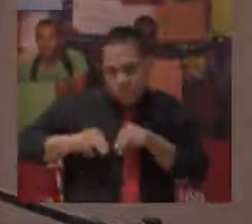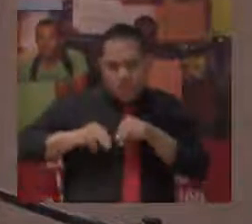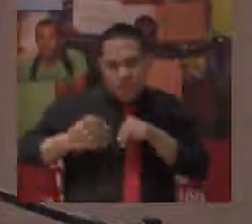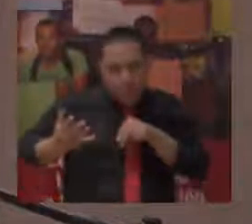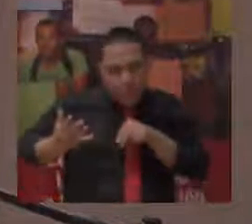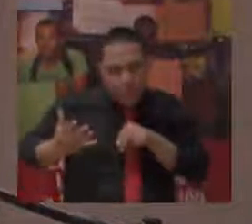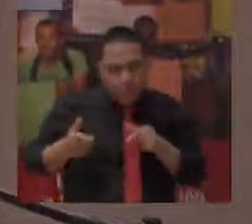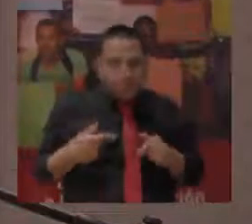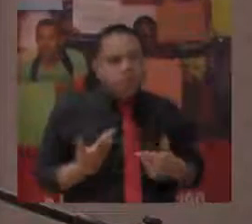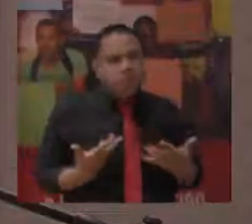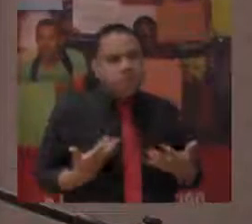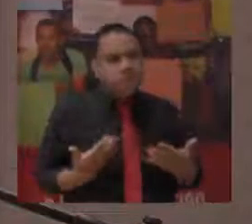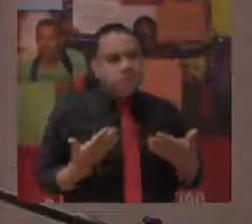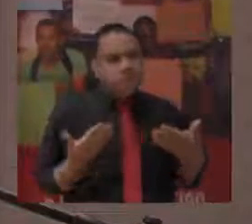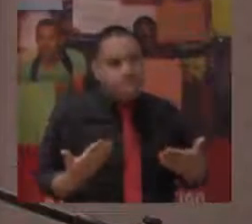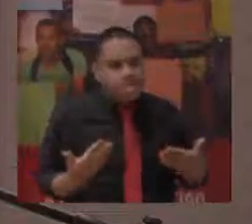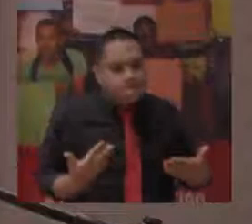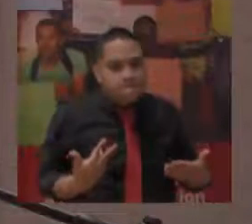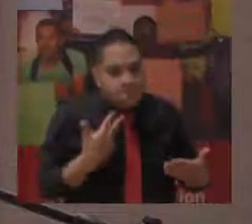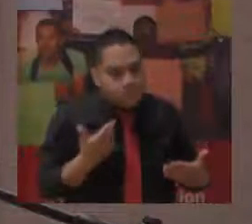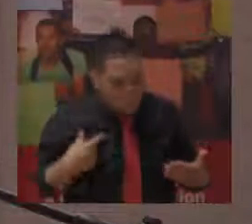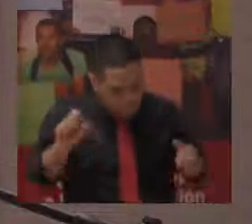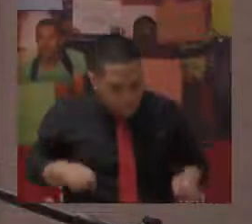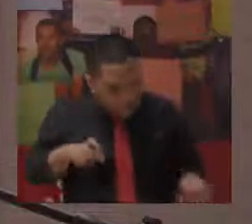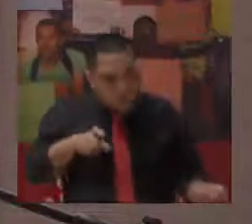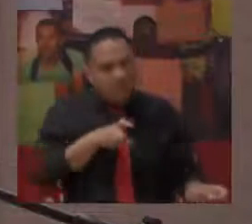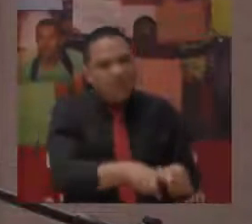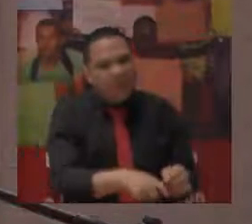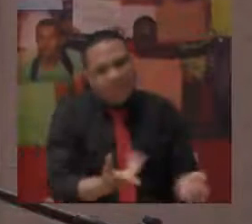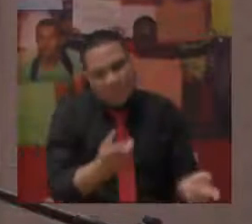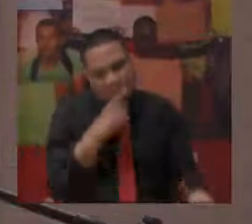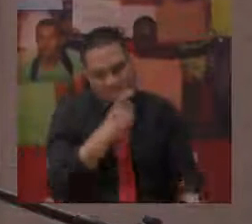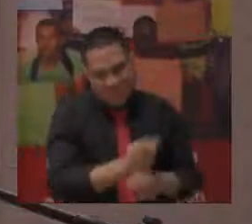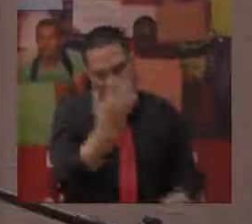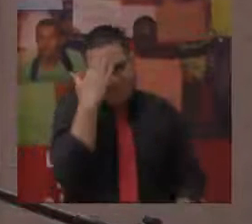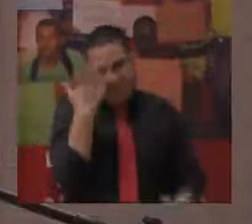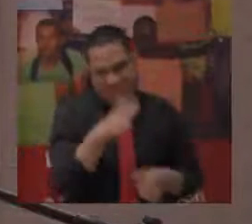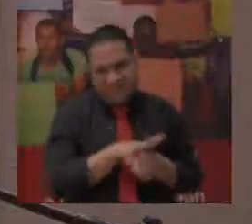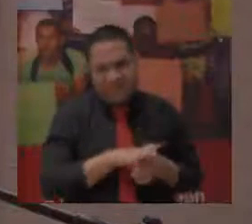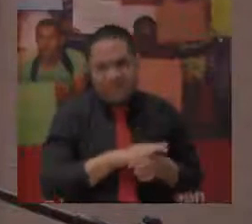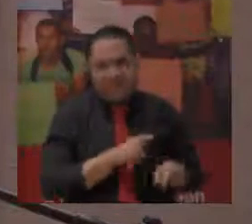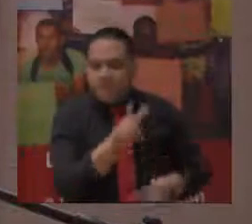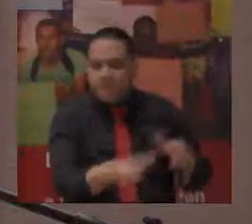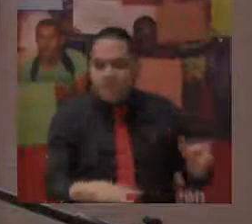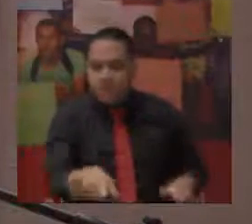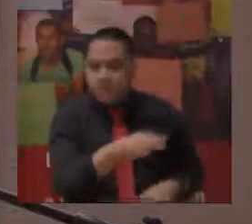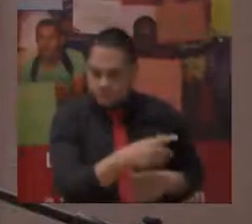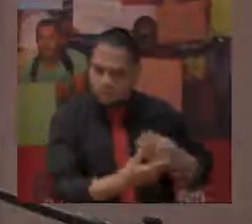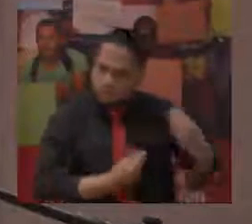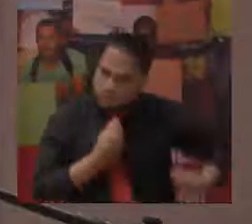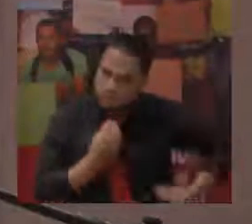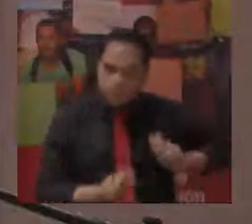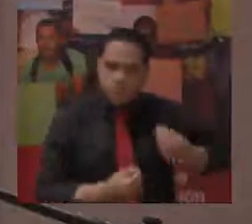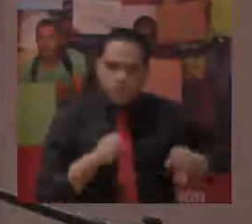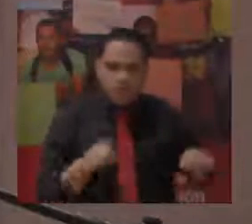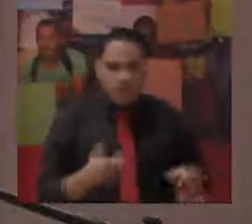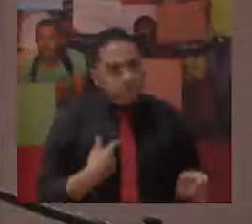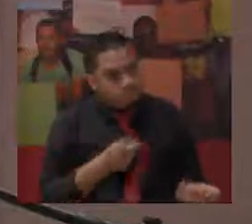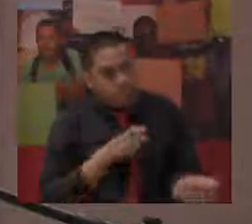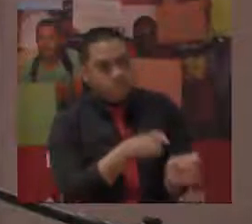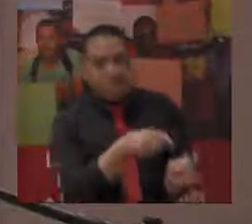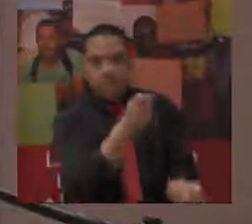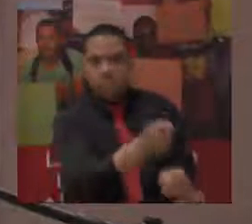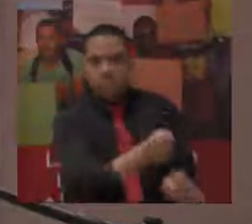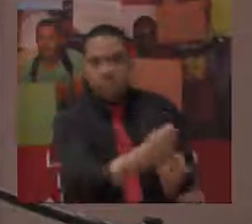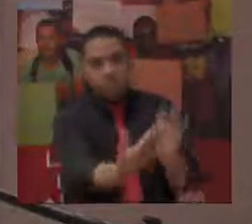barreras de acceso al mercado formal para que las personas desde el día cero puedan encontrar un empleo con